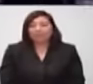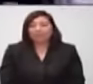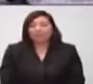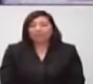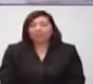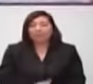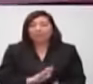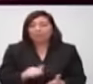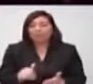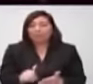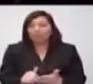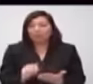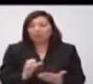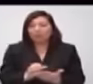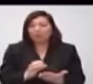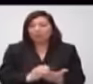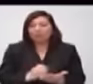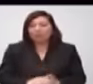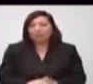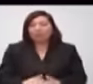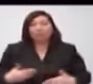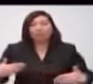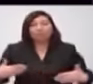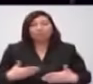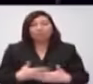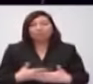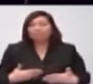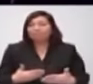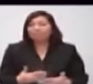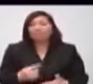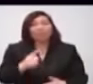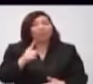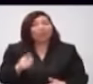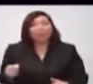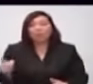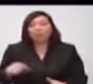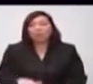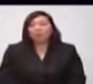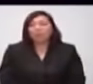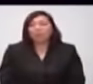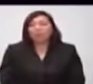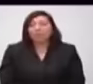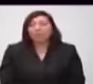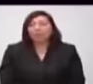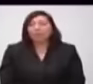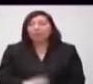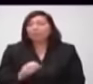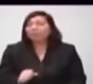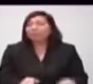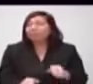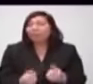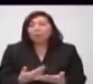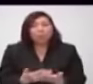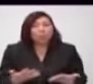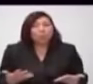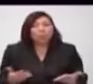todos los contratos de los corredores viales eran nulos. de pleno derecho. No